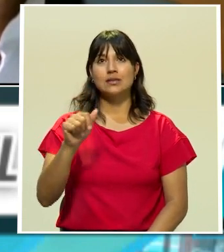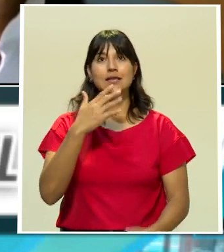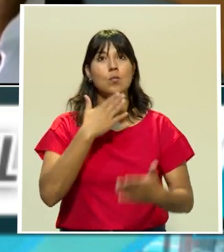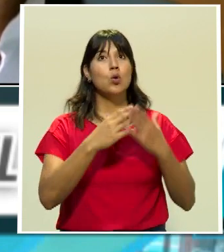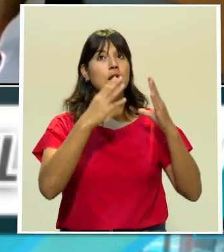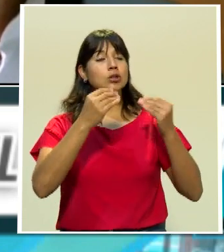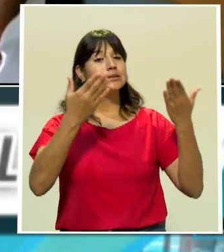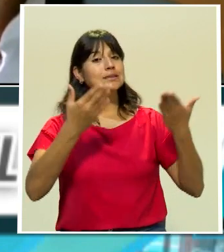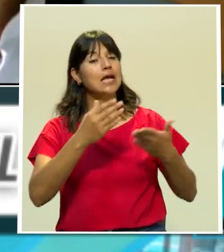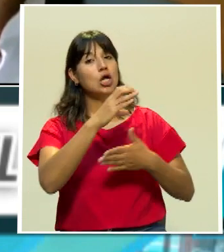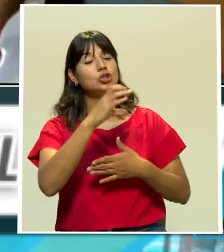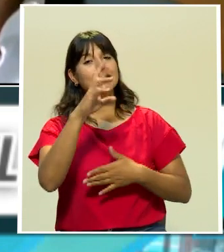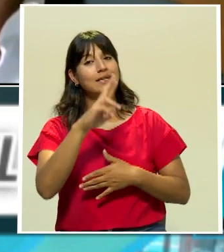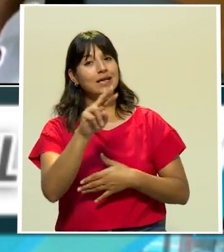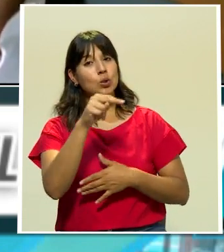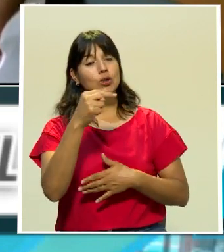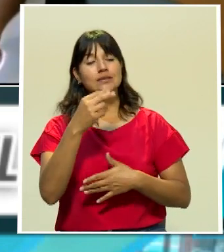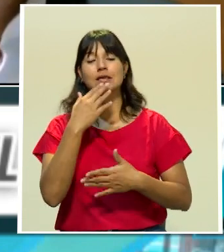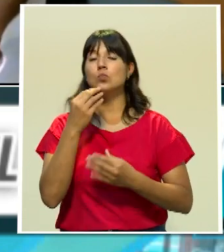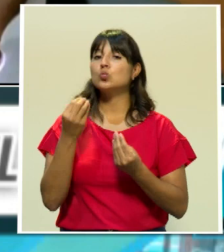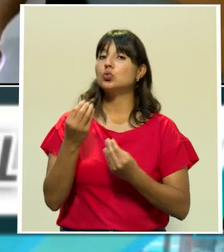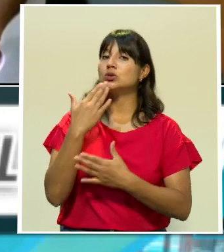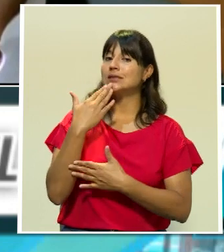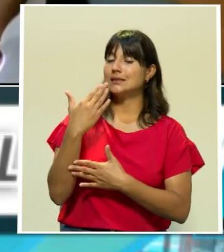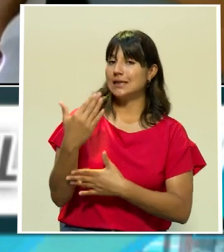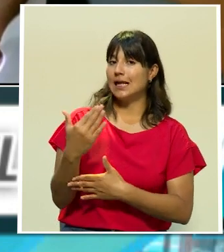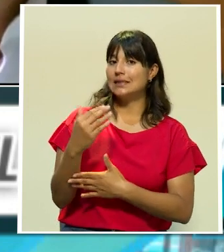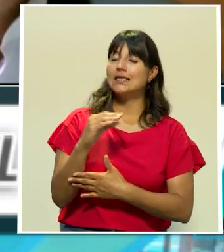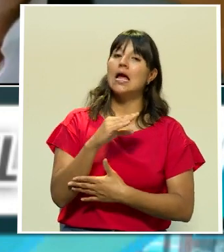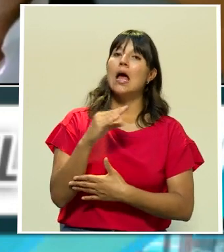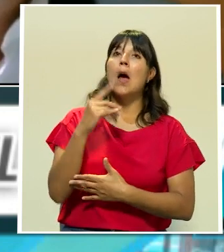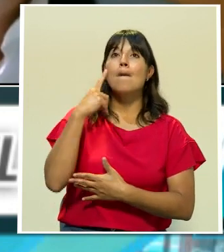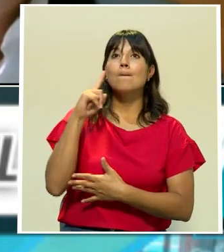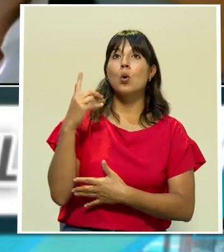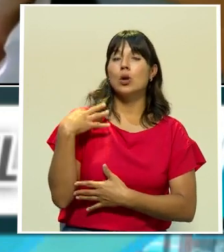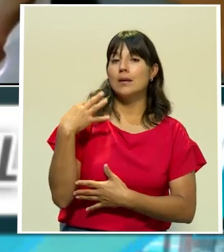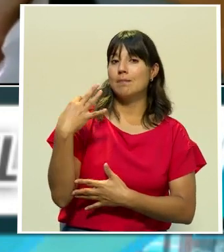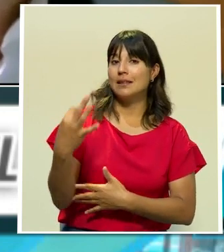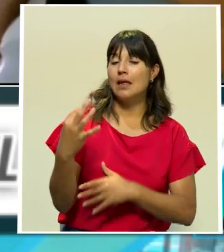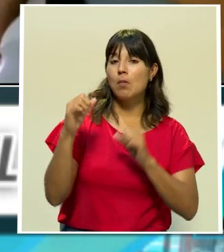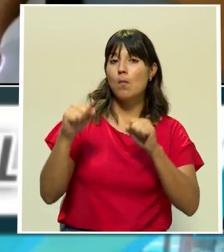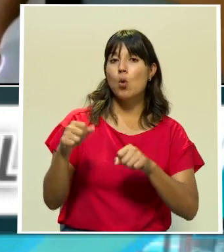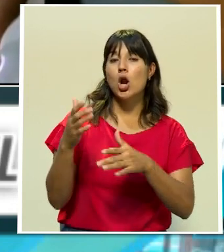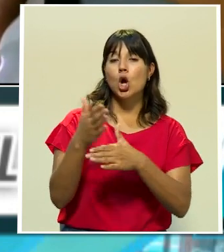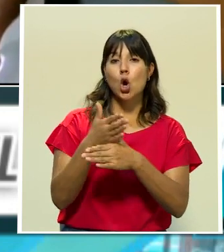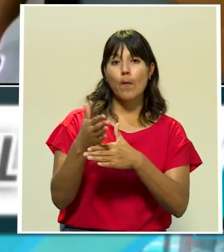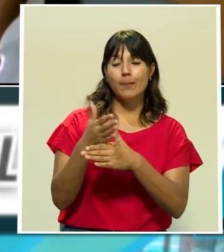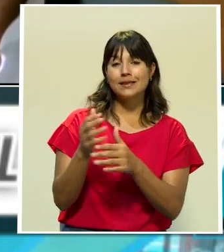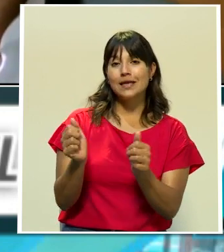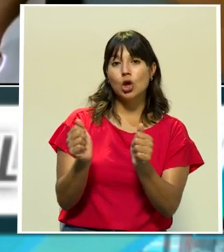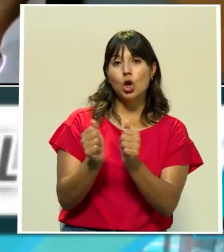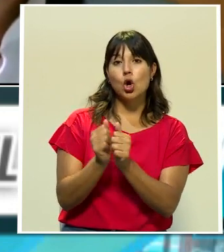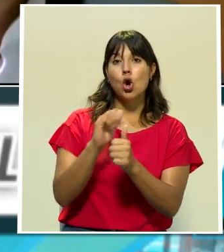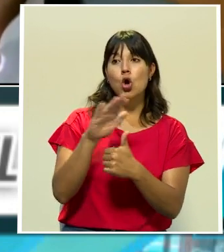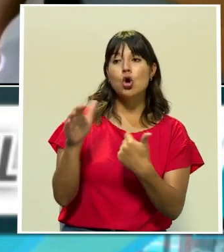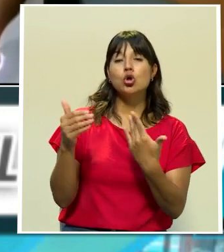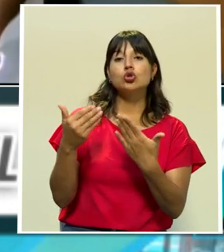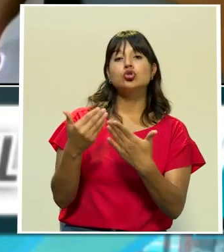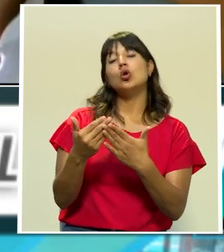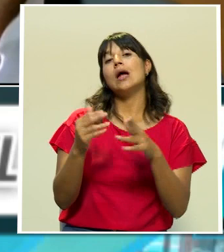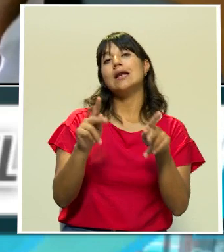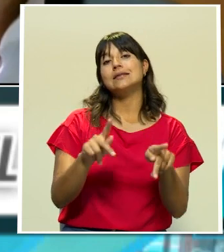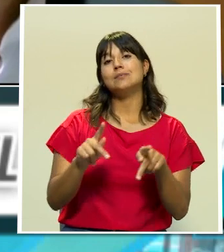Rica Noticias. No, muchas gracias por invitarme a compartir con todos los